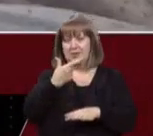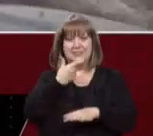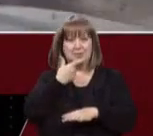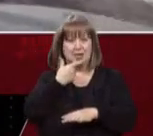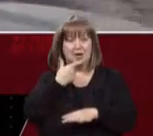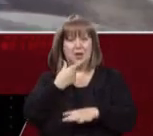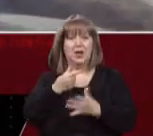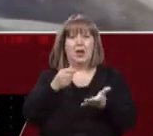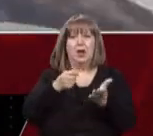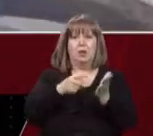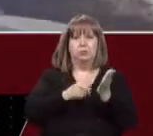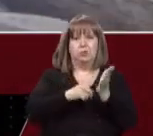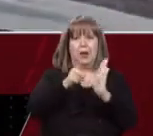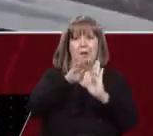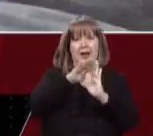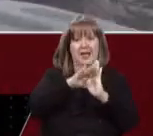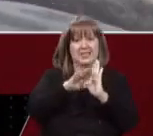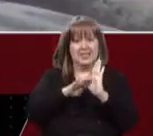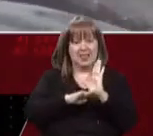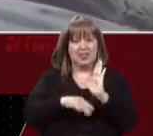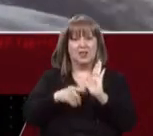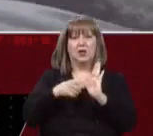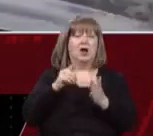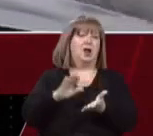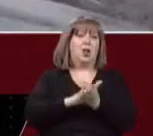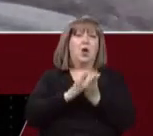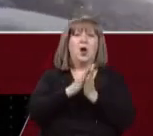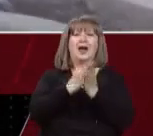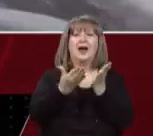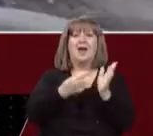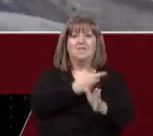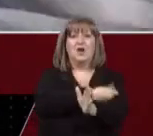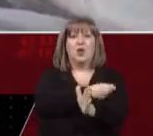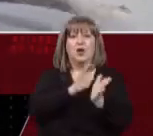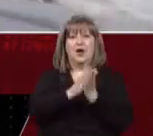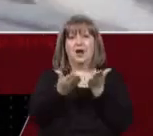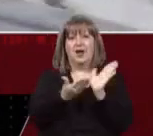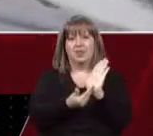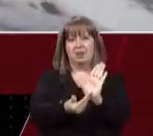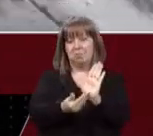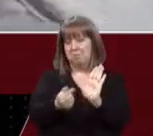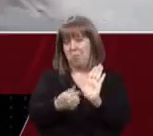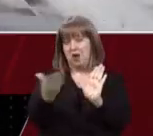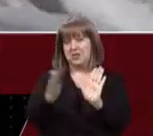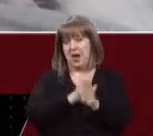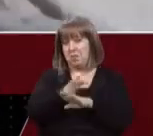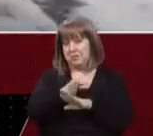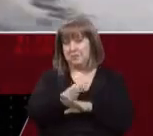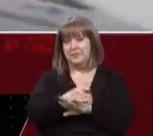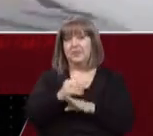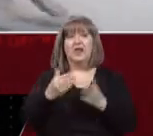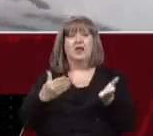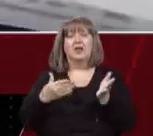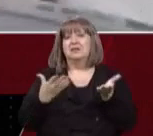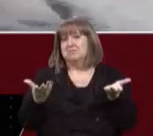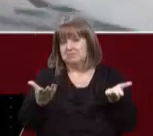eran muchos más Los requisitos ahora solamente con la presentación del carnet de vacunación ya se puede ingresar ahorita la cantidad de vacuna